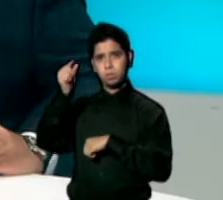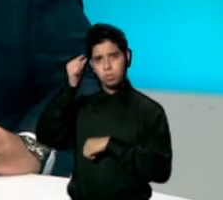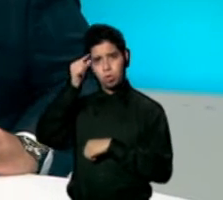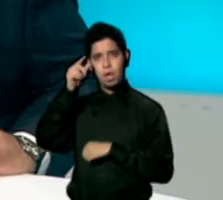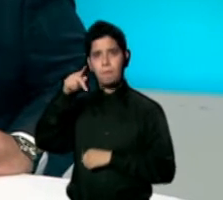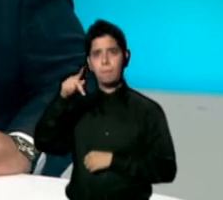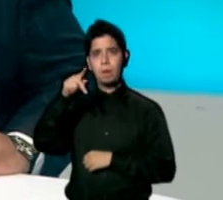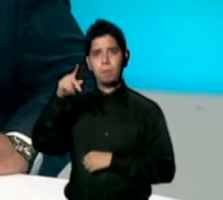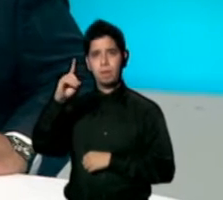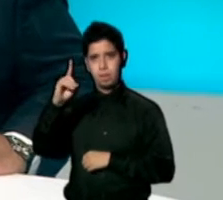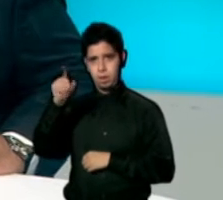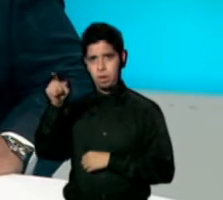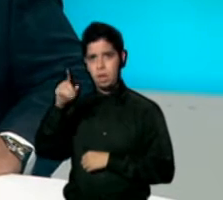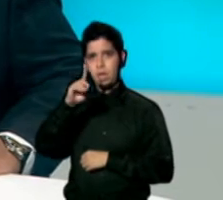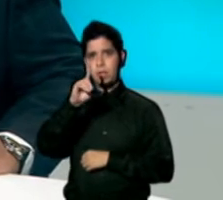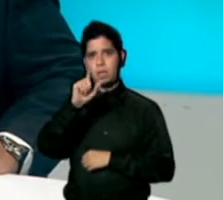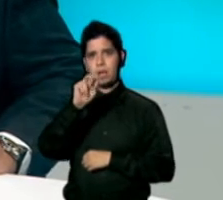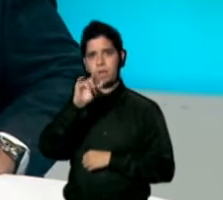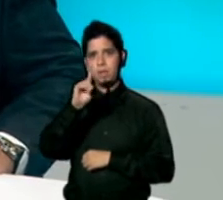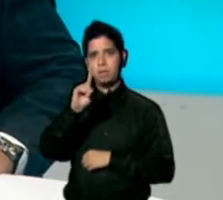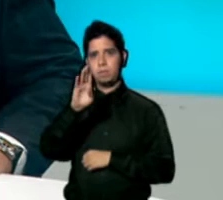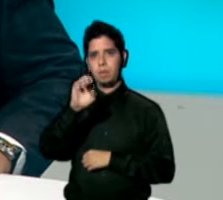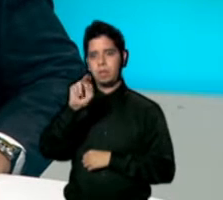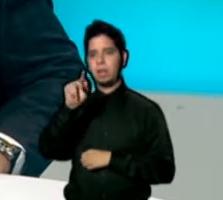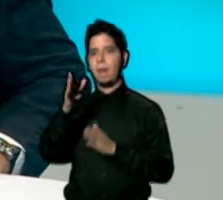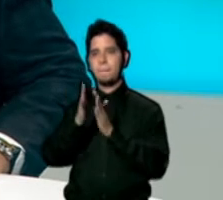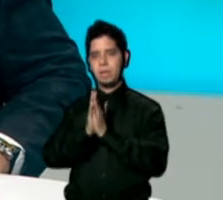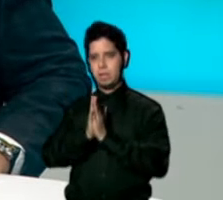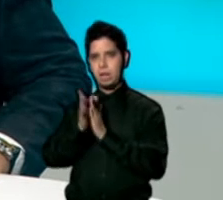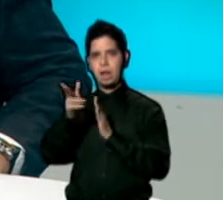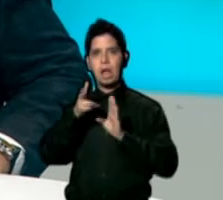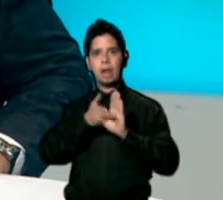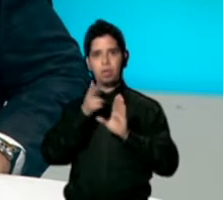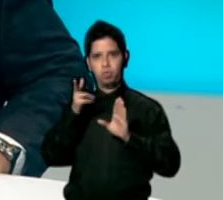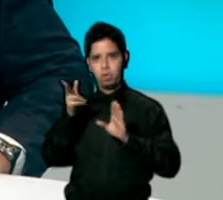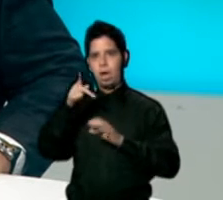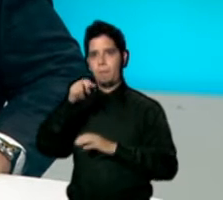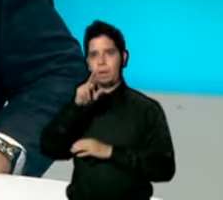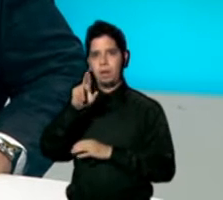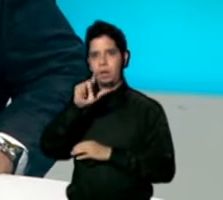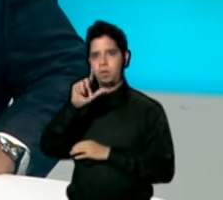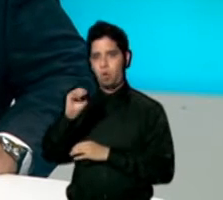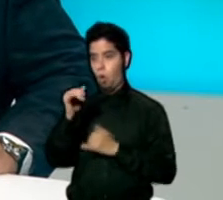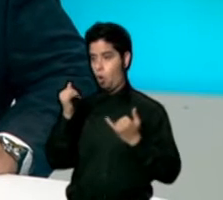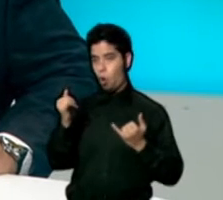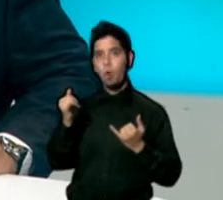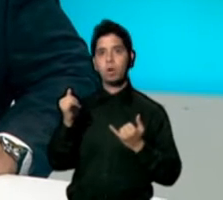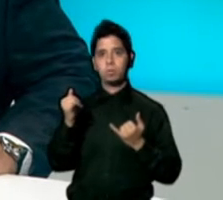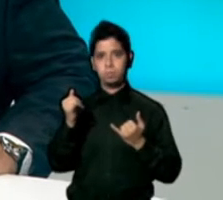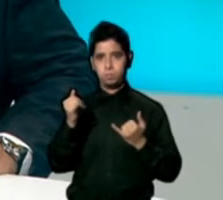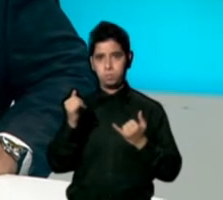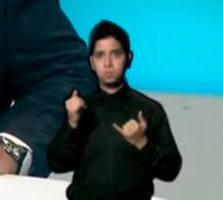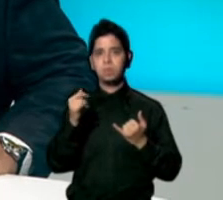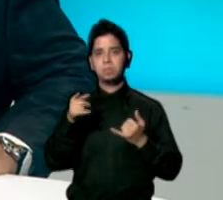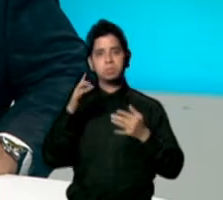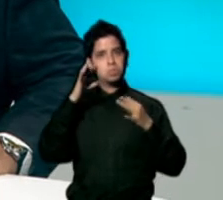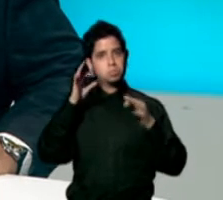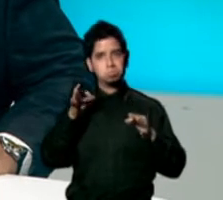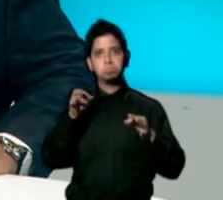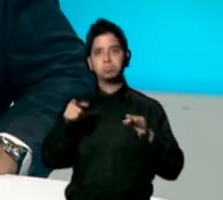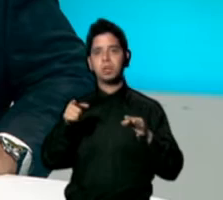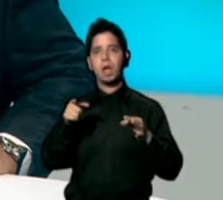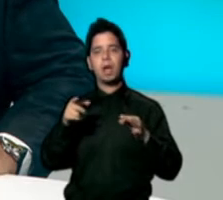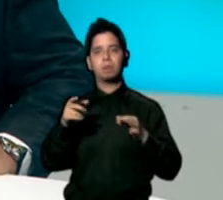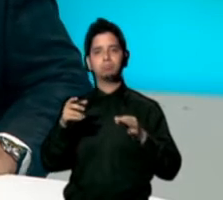del Partido Popular Democrático, David Bernier, le pidiera la renuncia, Jaime Perelló oficializó hoy su dimisión a la presidencia de la Cámara